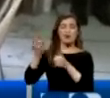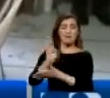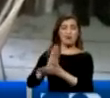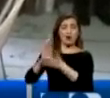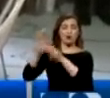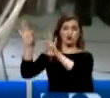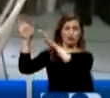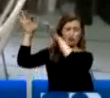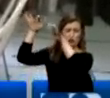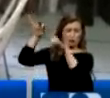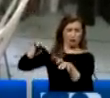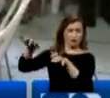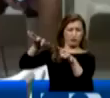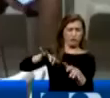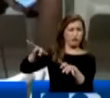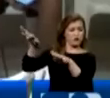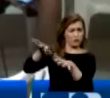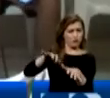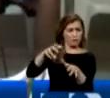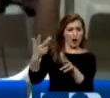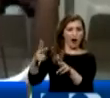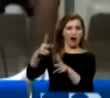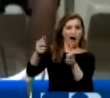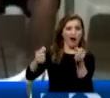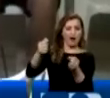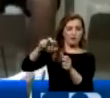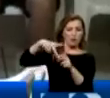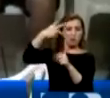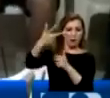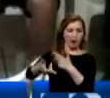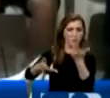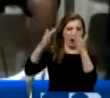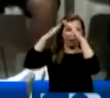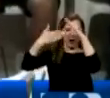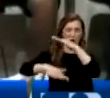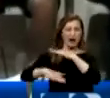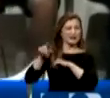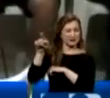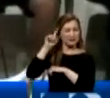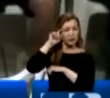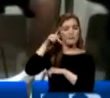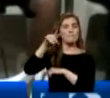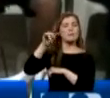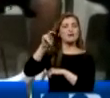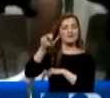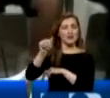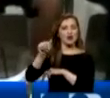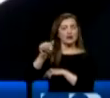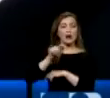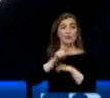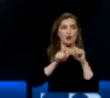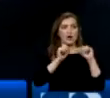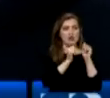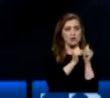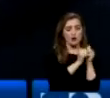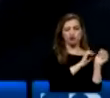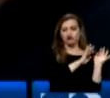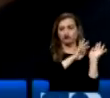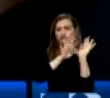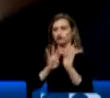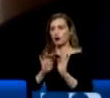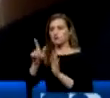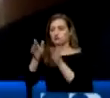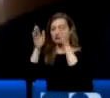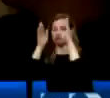día viernes. Sí, efectivamente, pues nosotros también, Registro Civil, aportando y sobre todo con nuestra obligación como